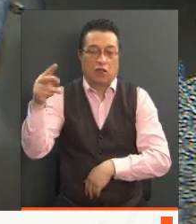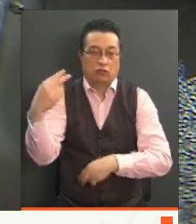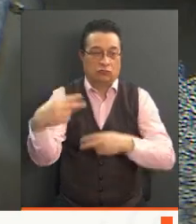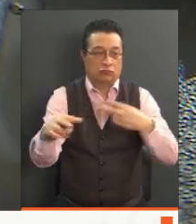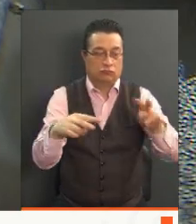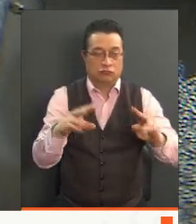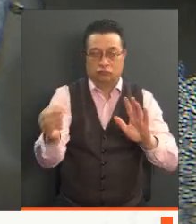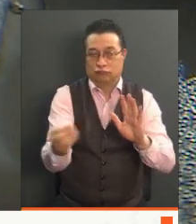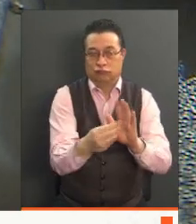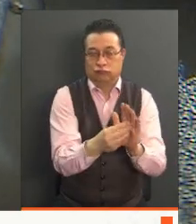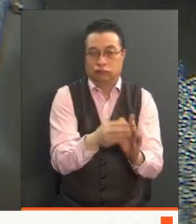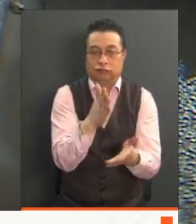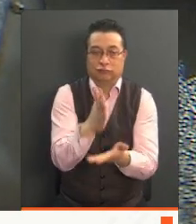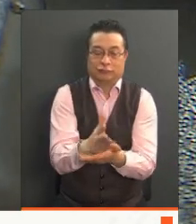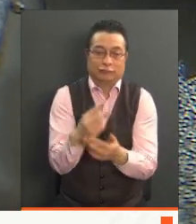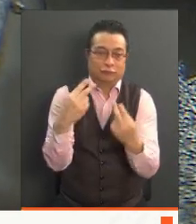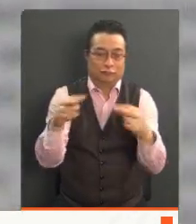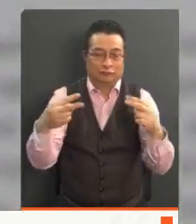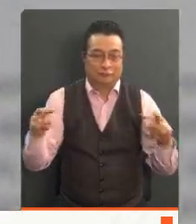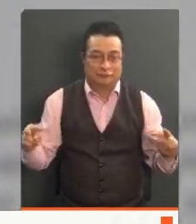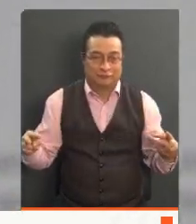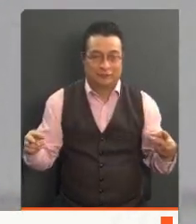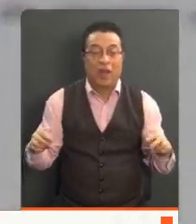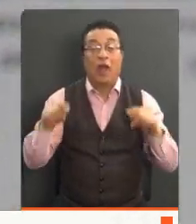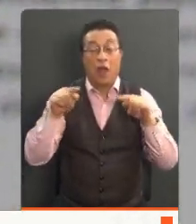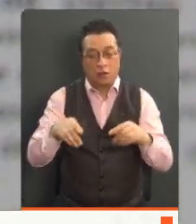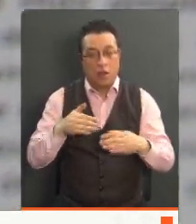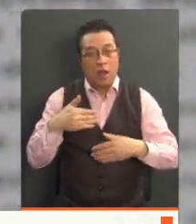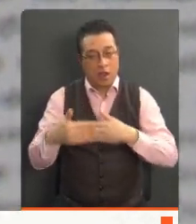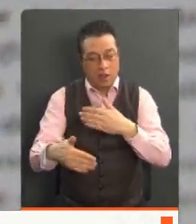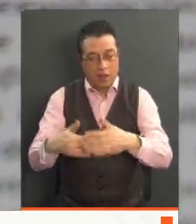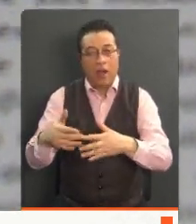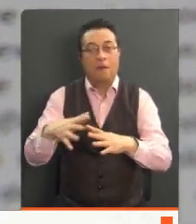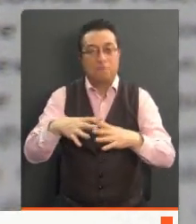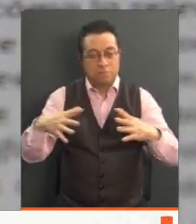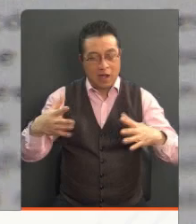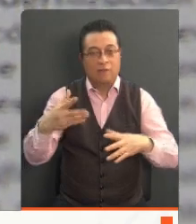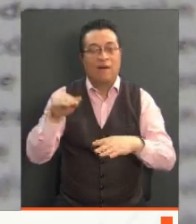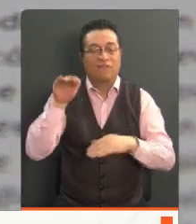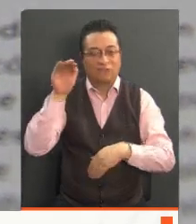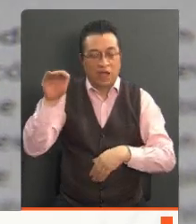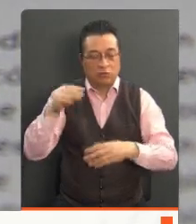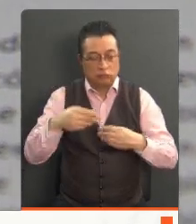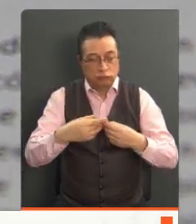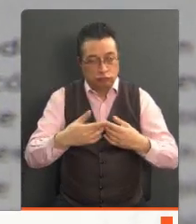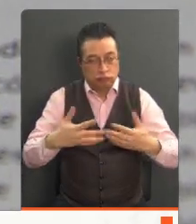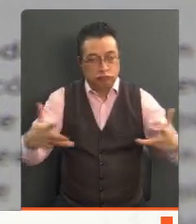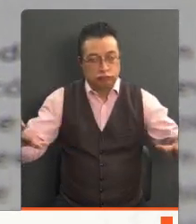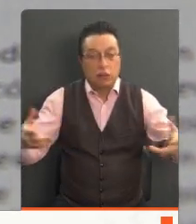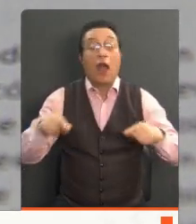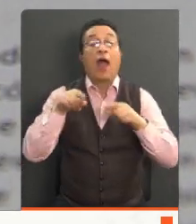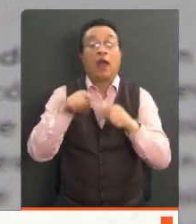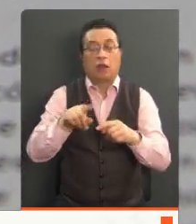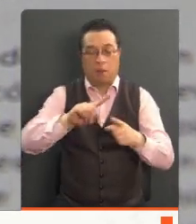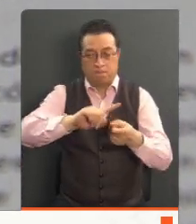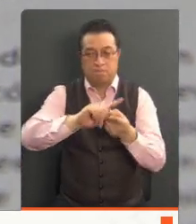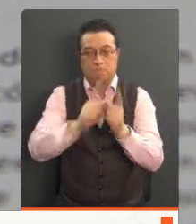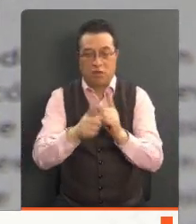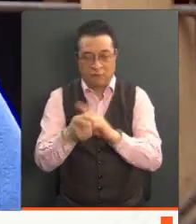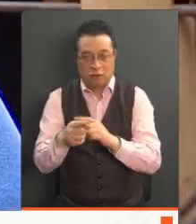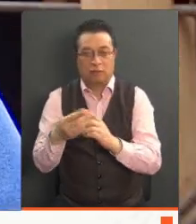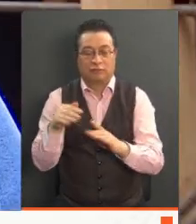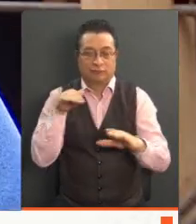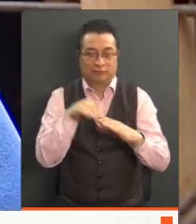incorporar estas condiciones. La idea es avanzar en la inclusión financiera y por eso el Banco Central hizo esta modificación para las cuentas de